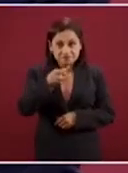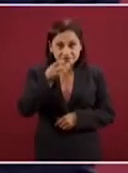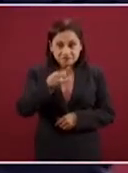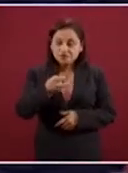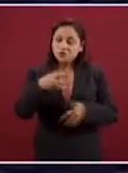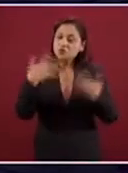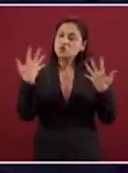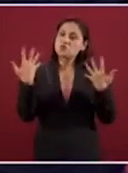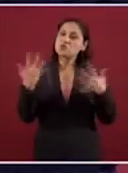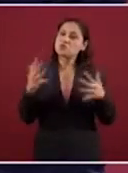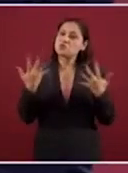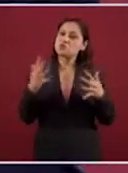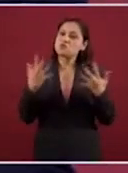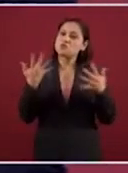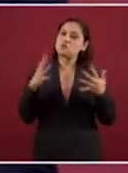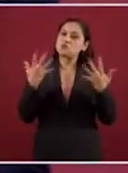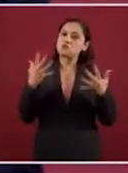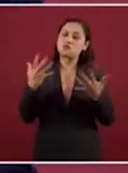porque